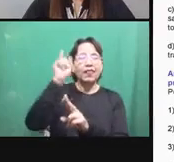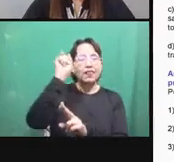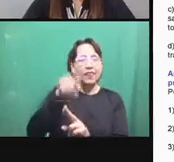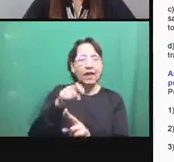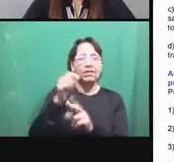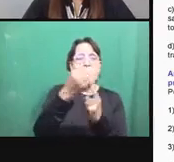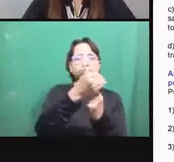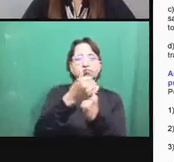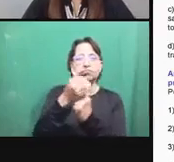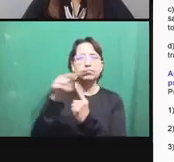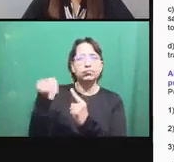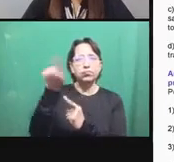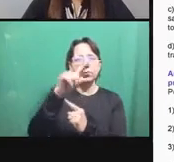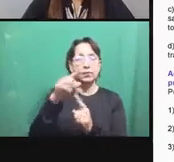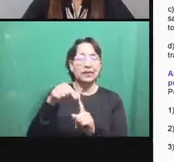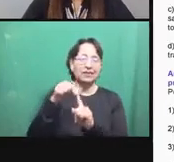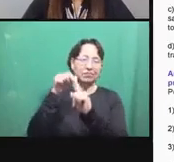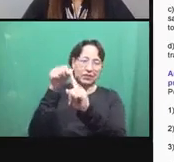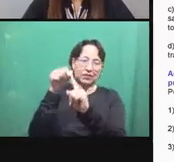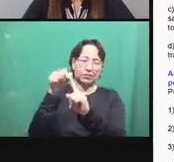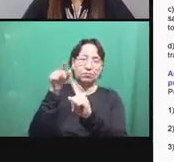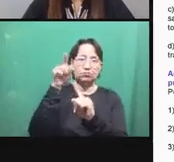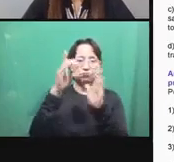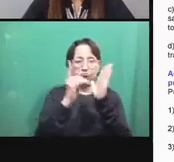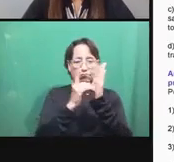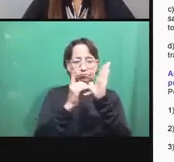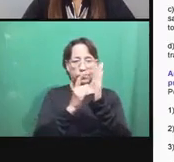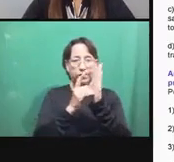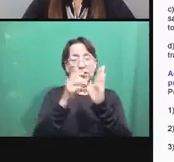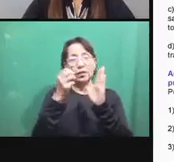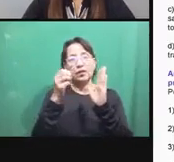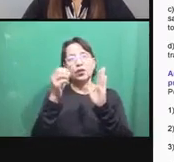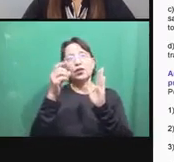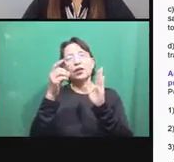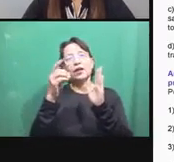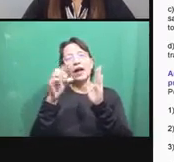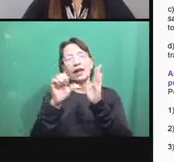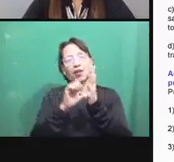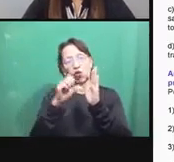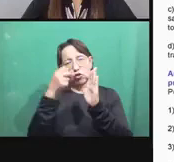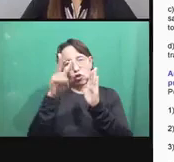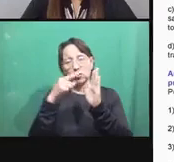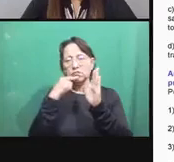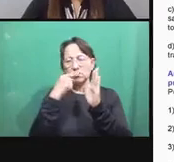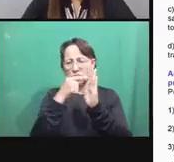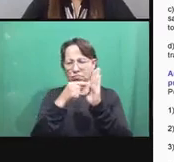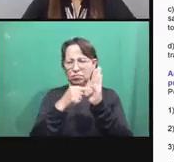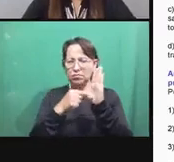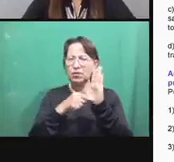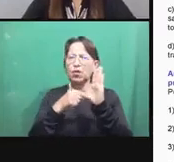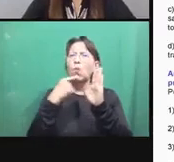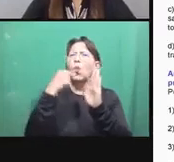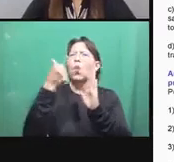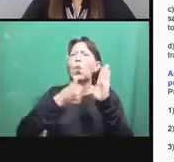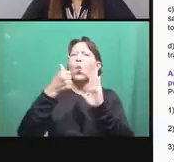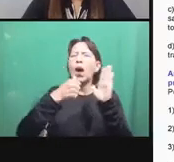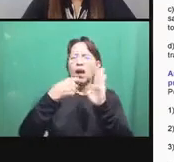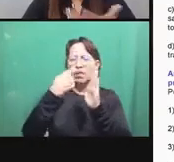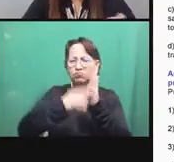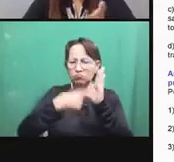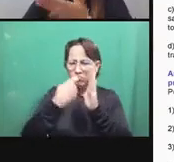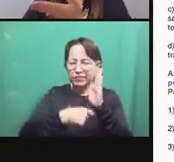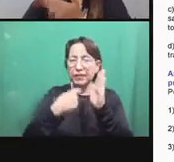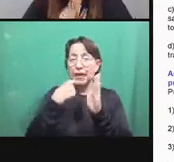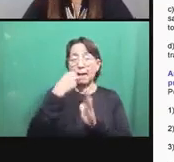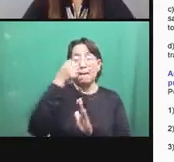protección especial. Asimismo, este decreto en el artículo 12 menciona algunas de las medidas correctivas en el mal uso